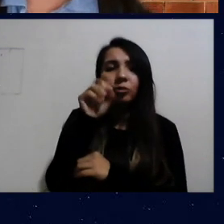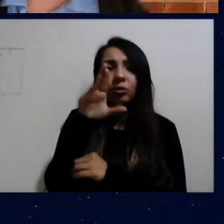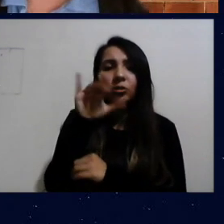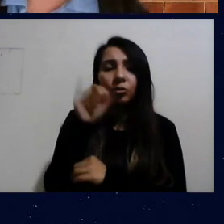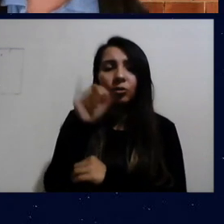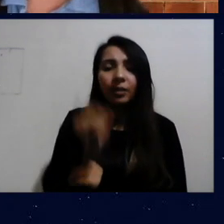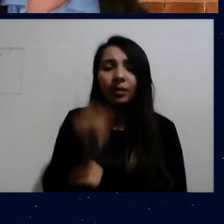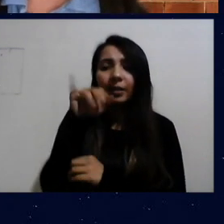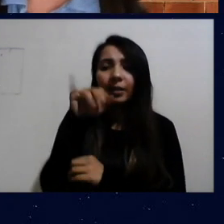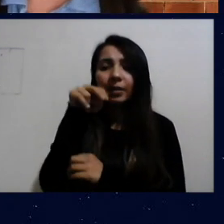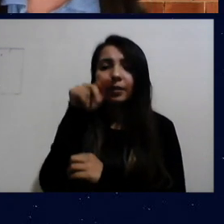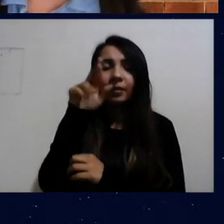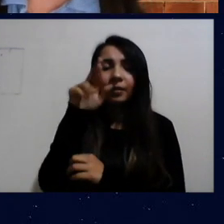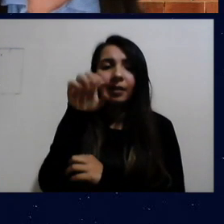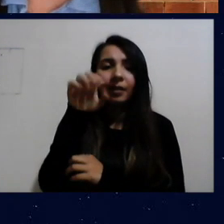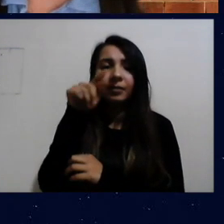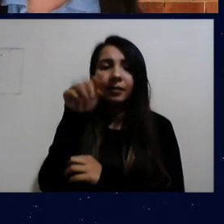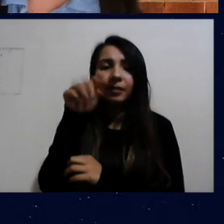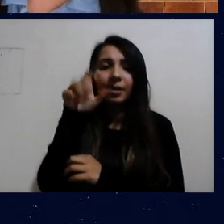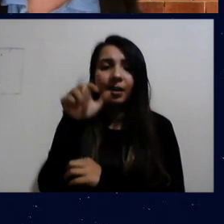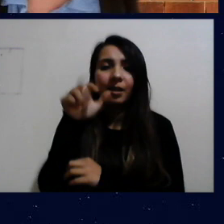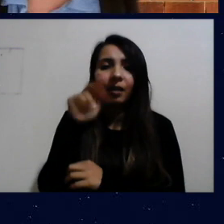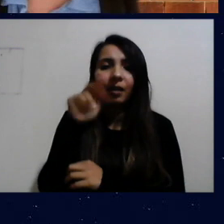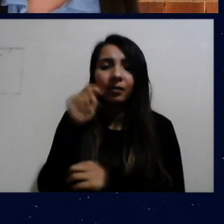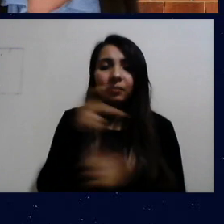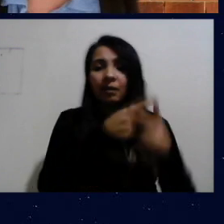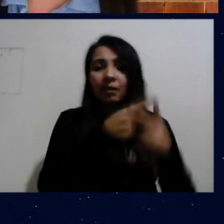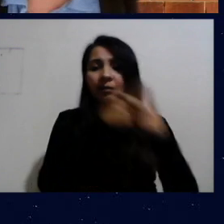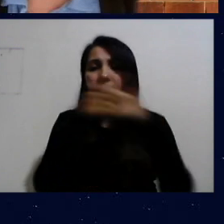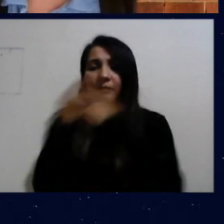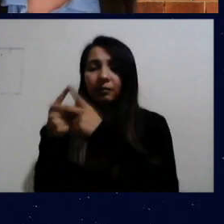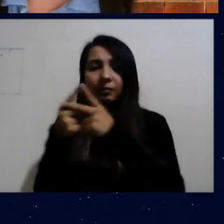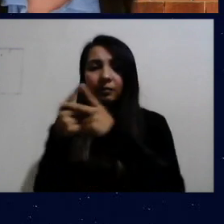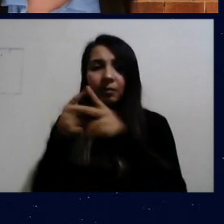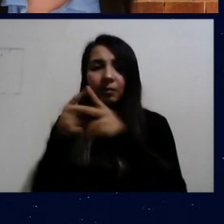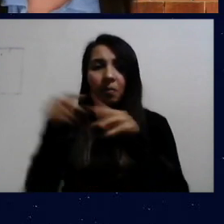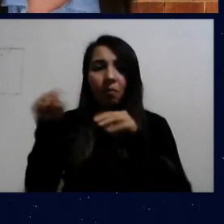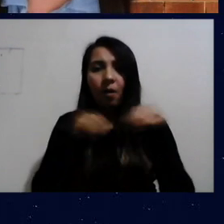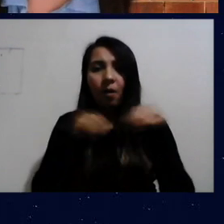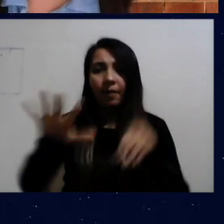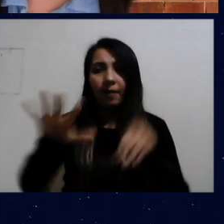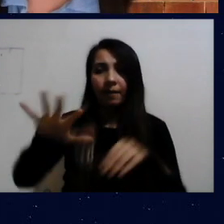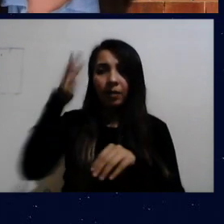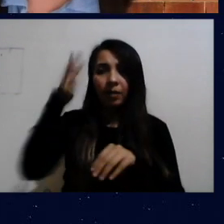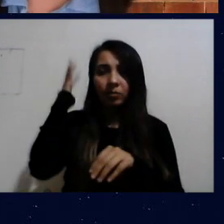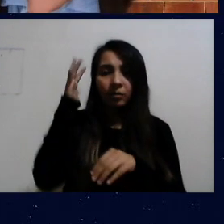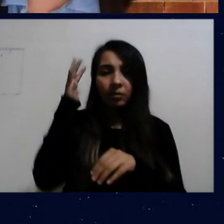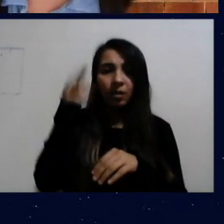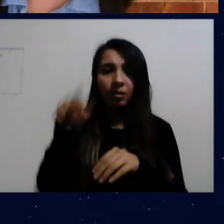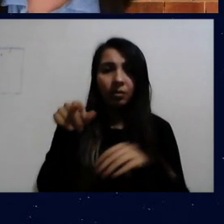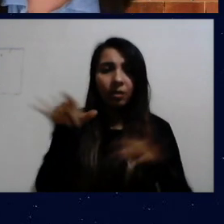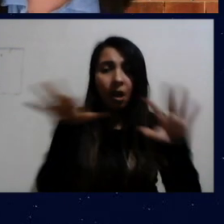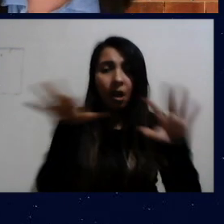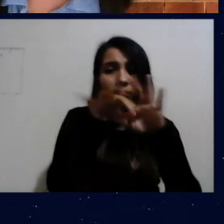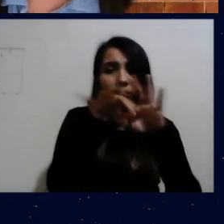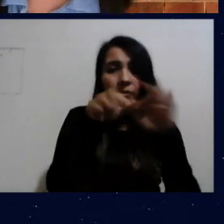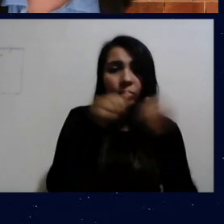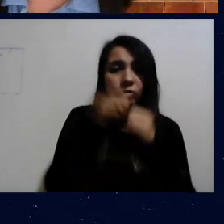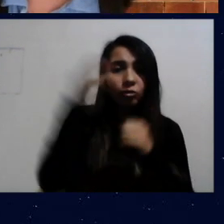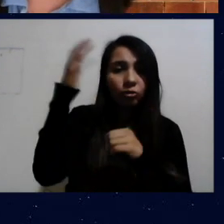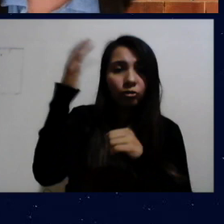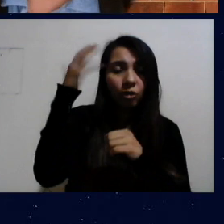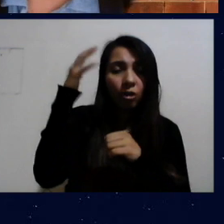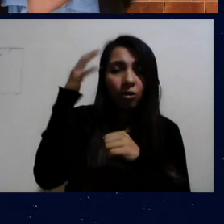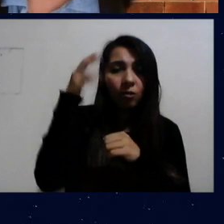que se muevan a una velocidad relativa al Sol y relativamente interestelar grande, para que no pille